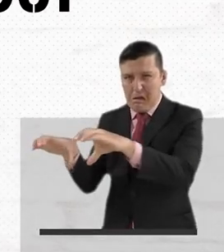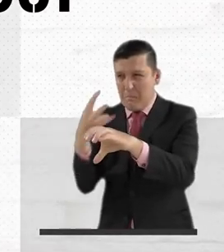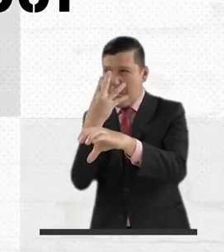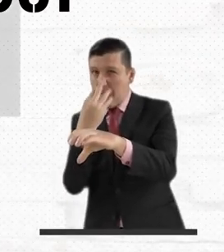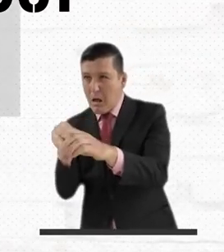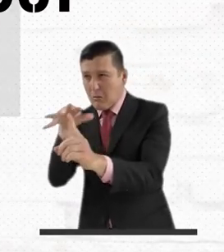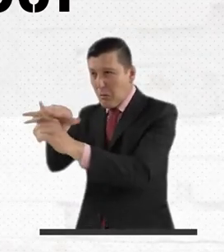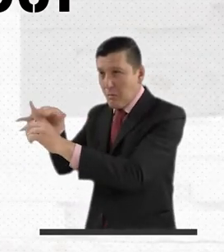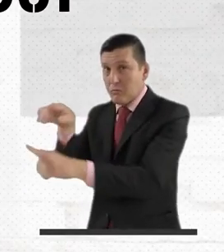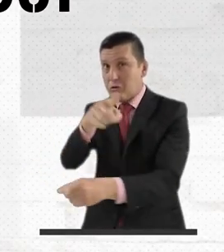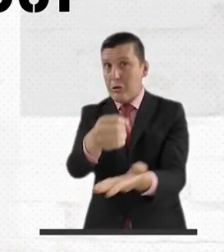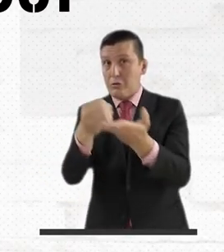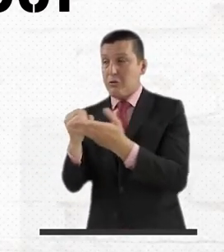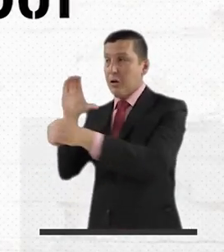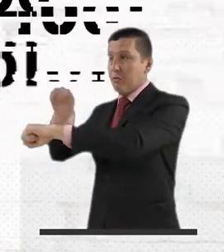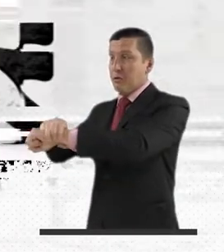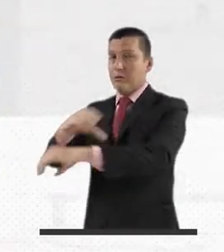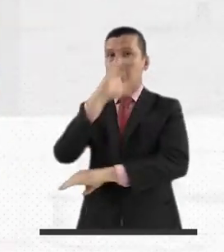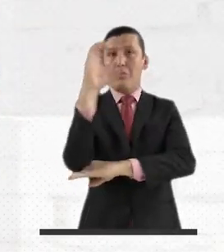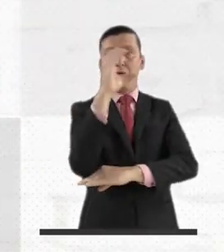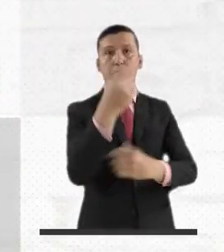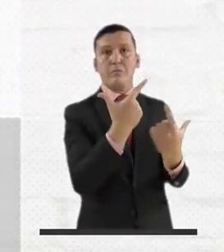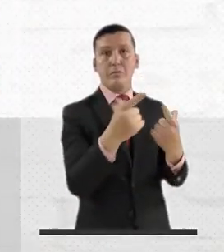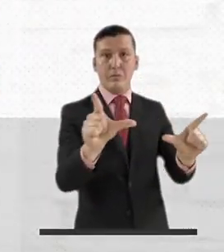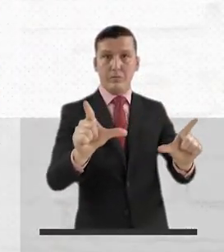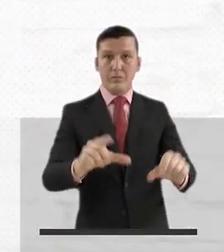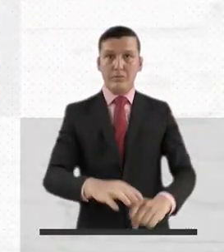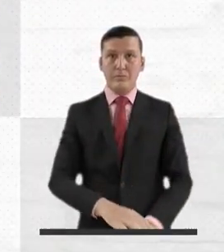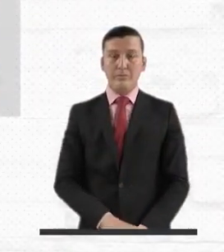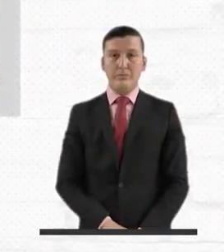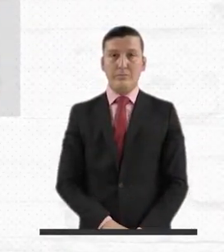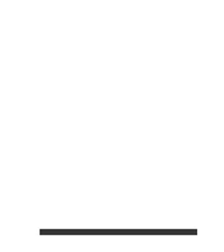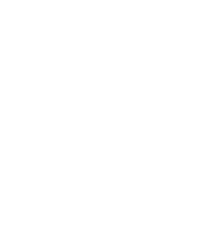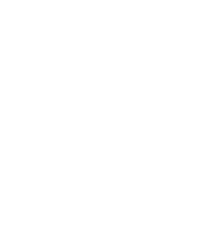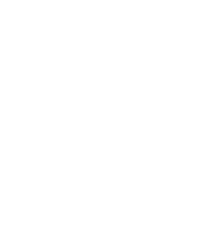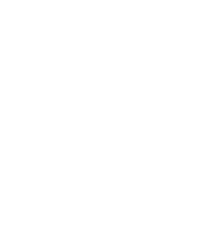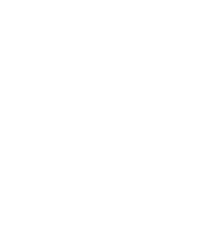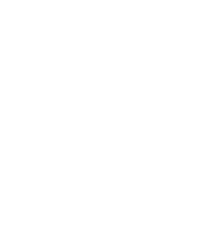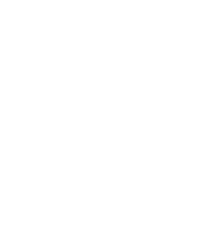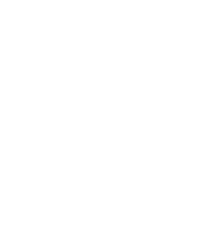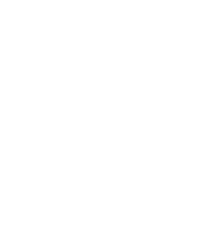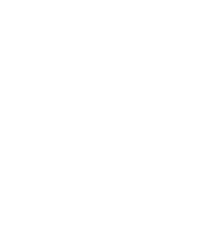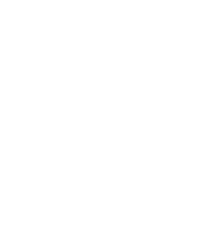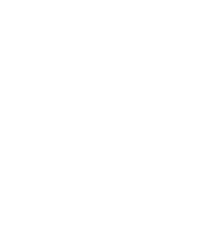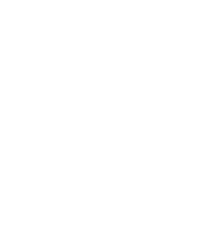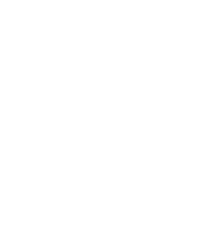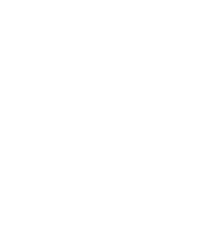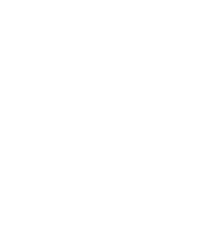Denuncie Absoluta Reserva. Juntos libraremos a Colombia de los símbolos del mal.